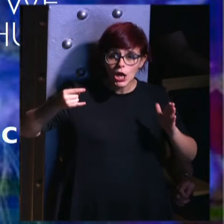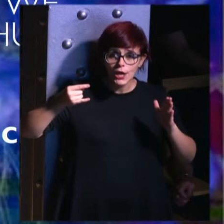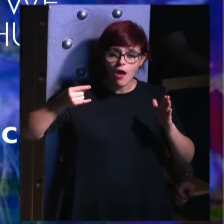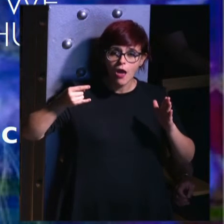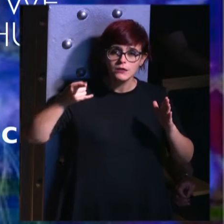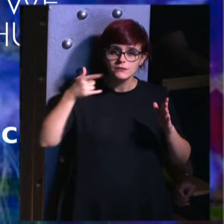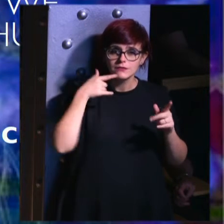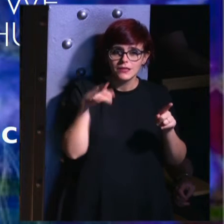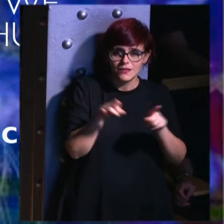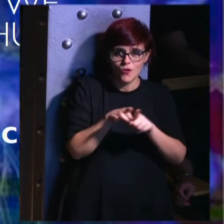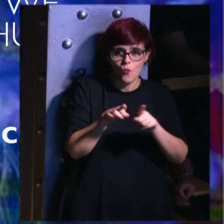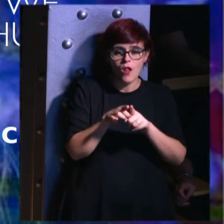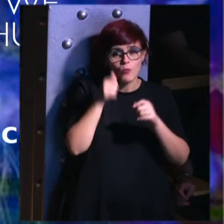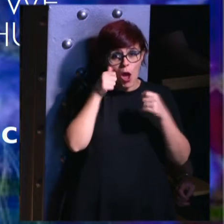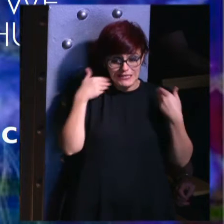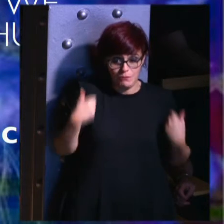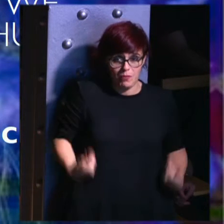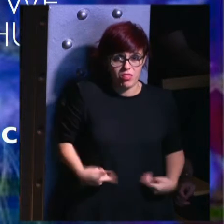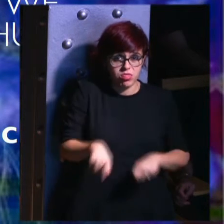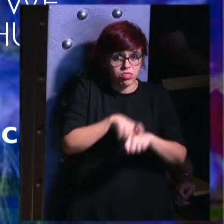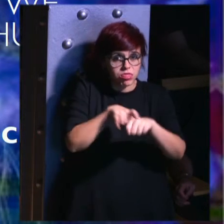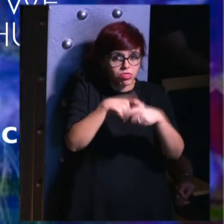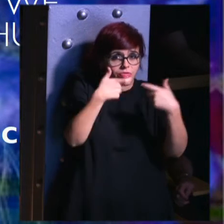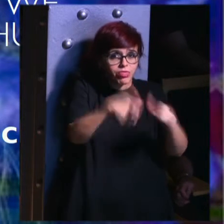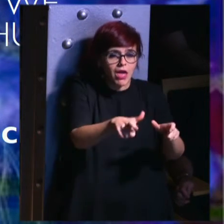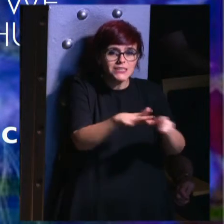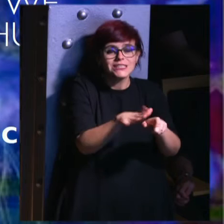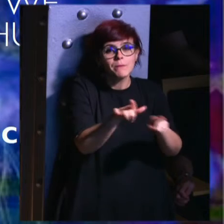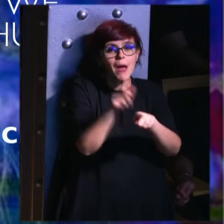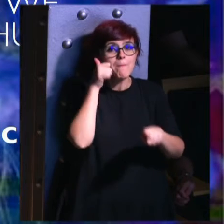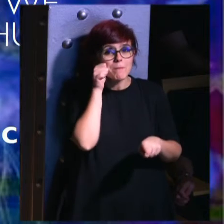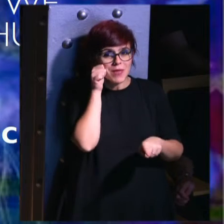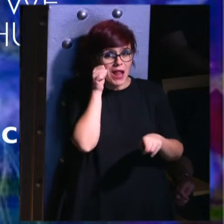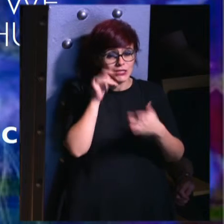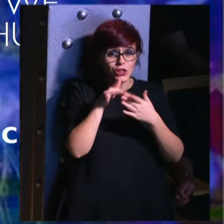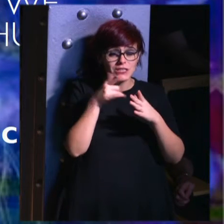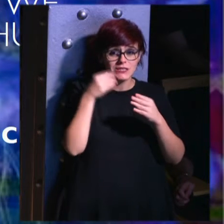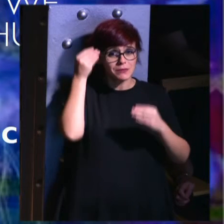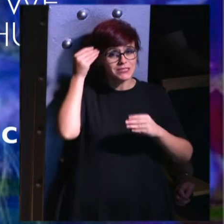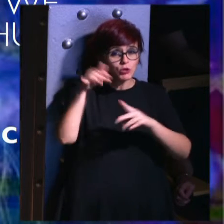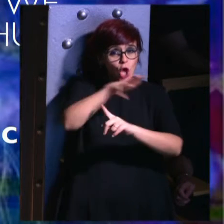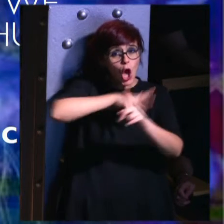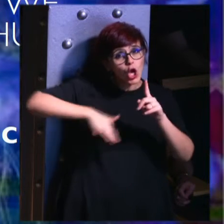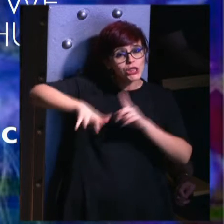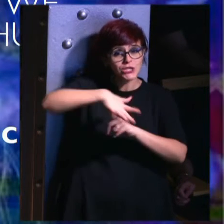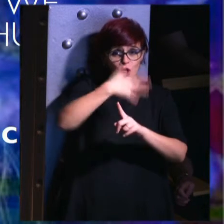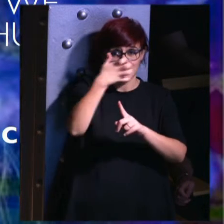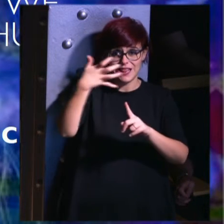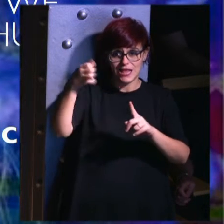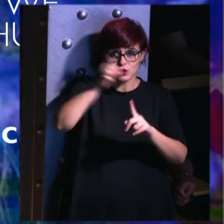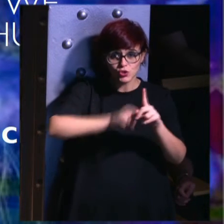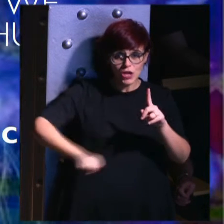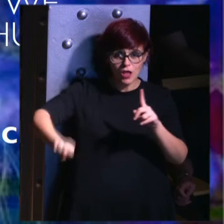la piel de nuestra especie, ¿no?, y que la humanidad, vista en contexto en los últimos 500 años, es